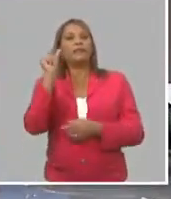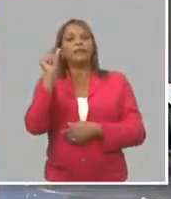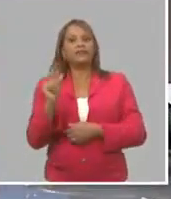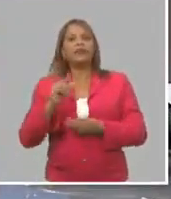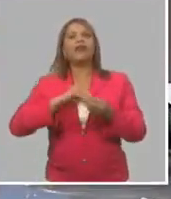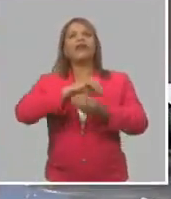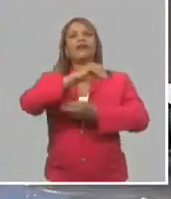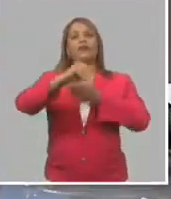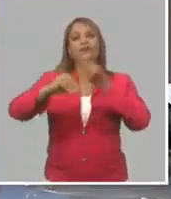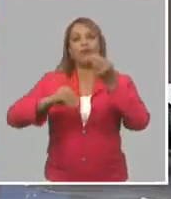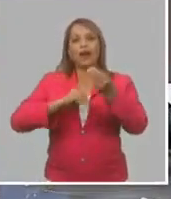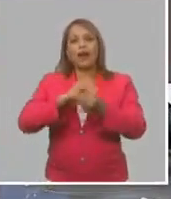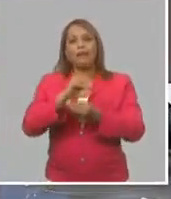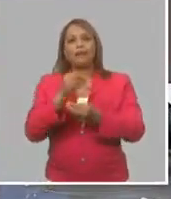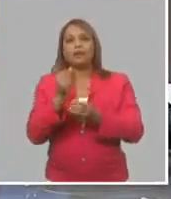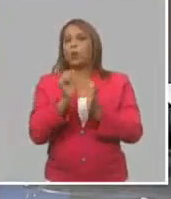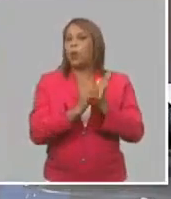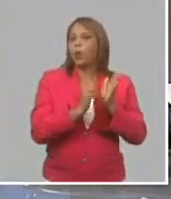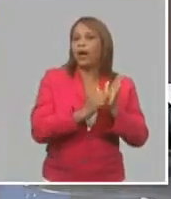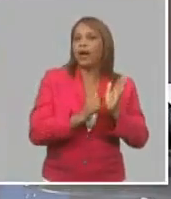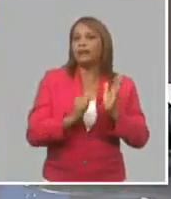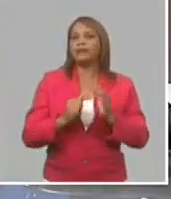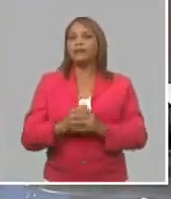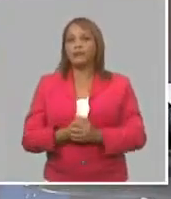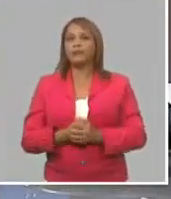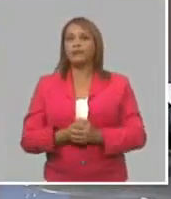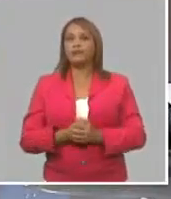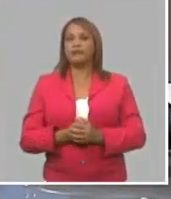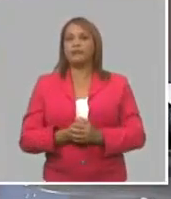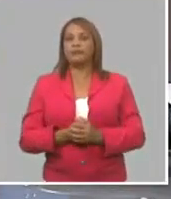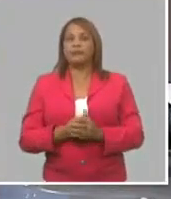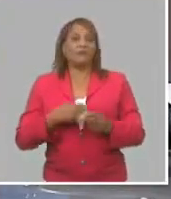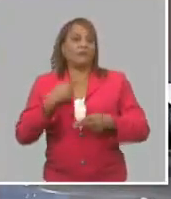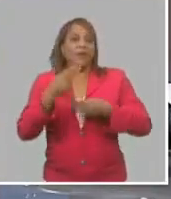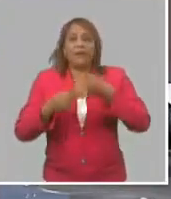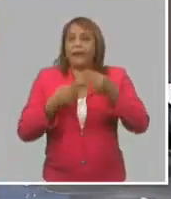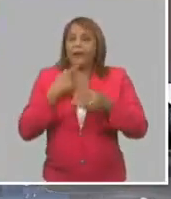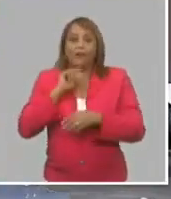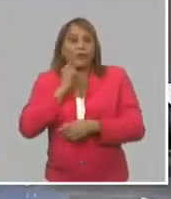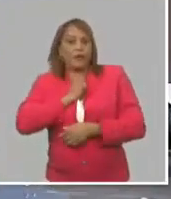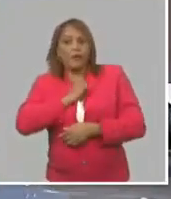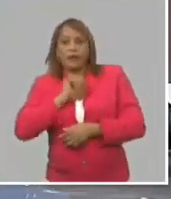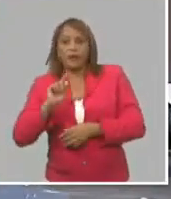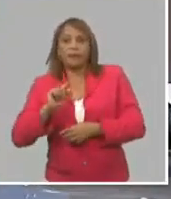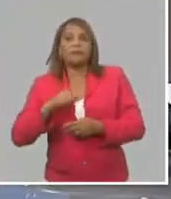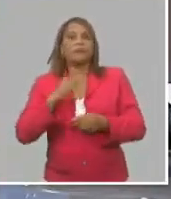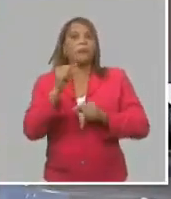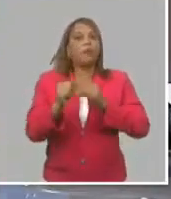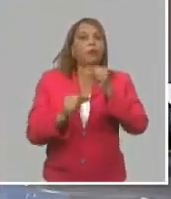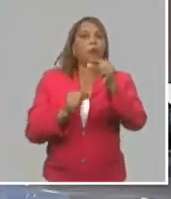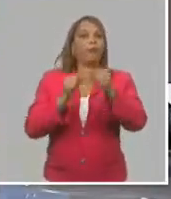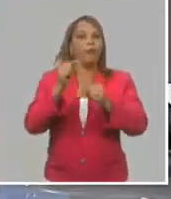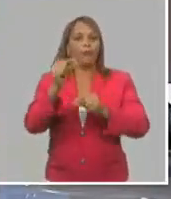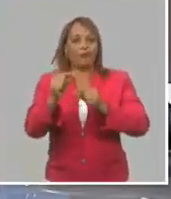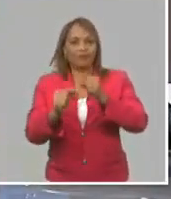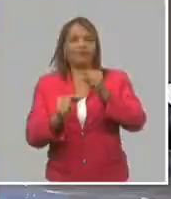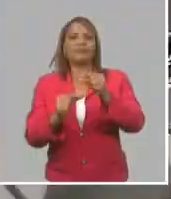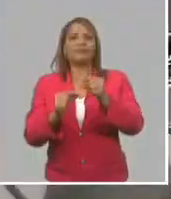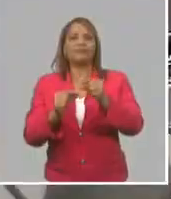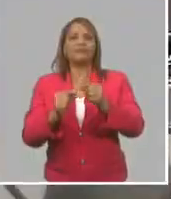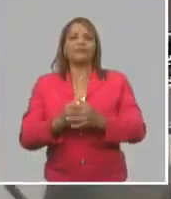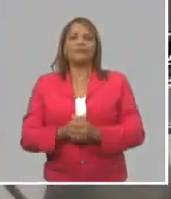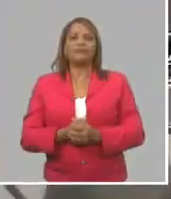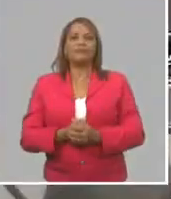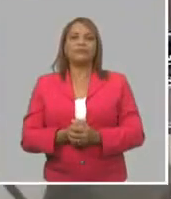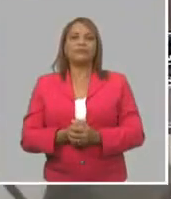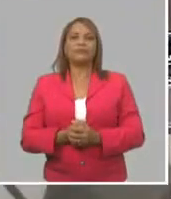cambien lo gasten lo que más correcto entienda es decir que no